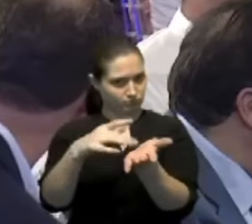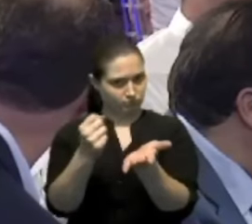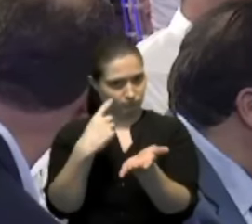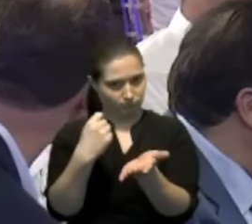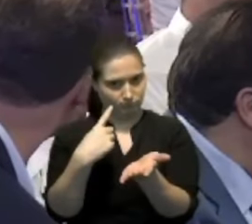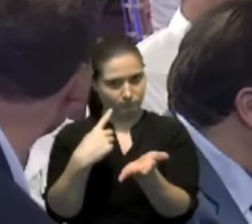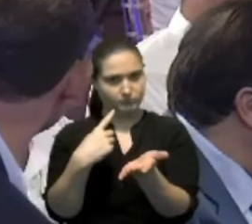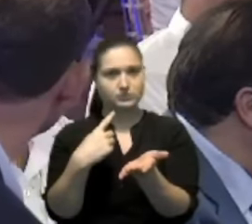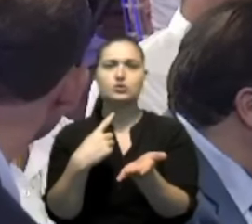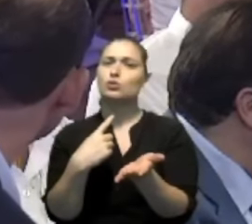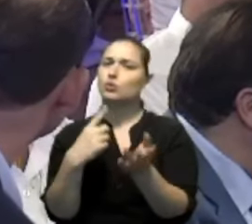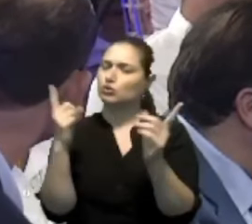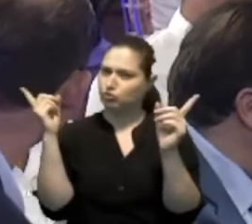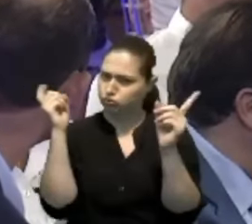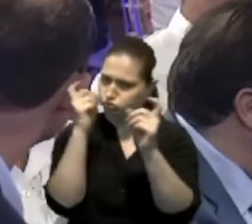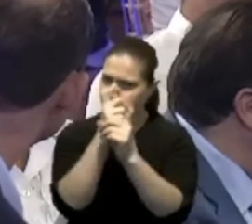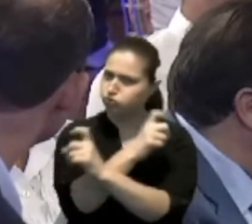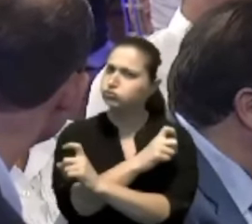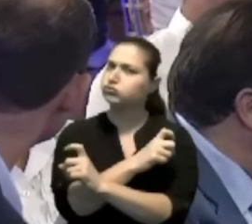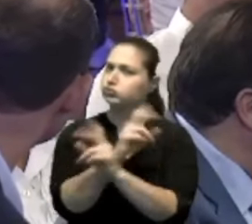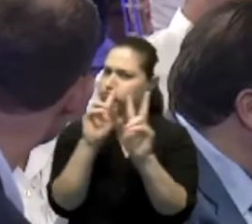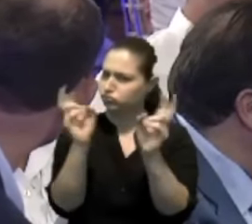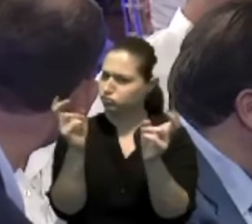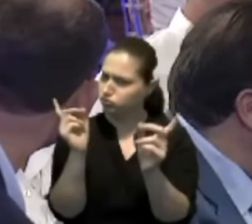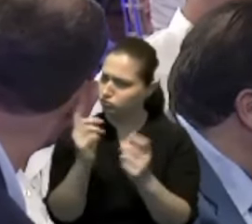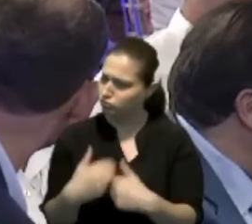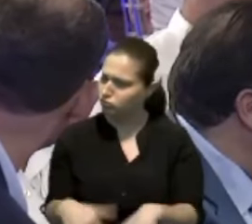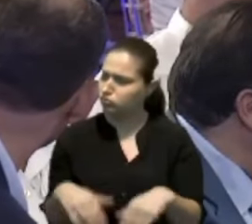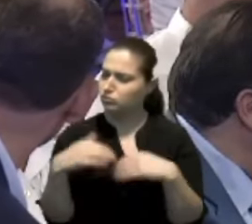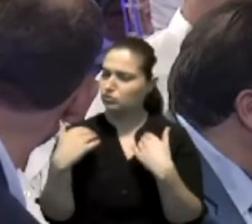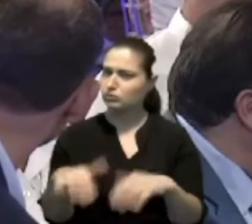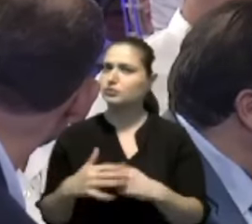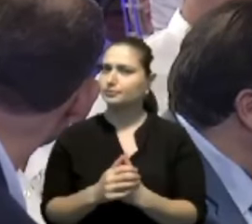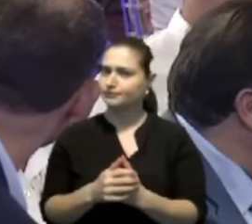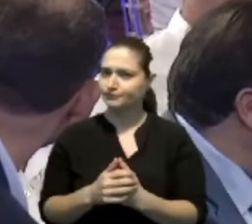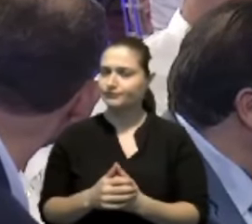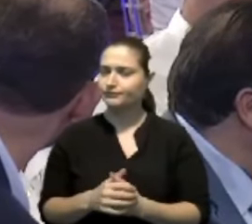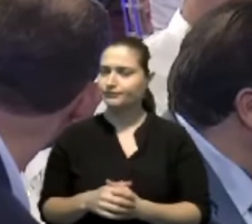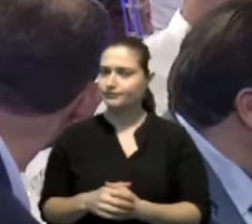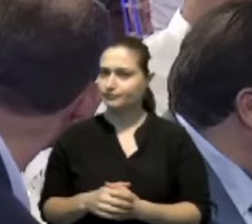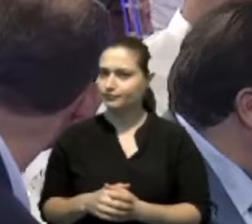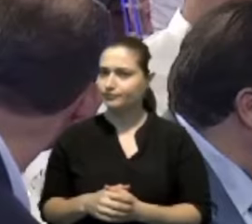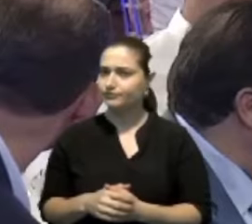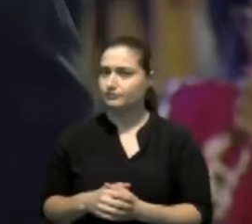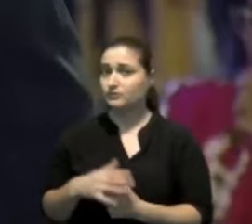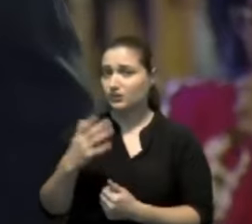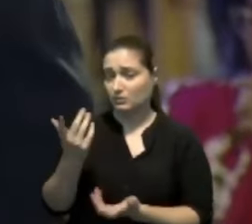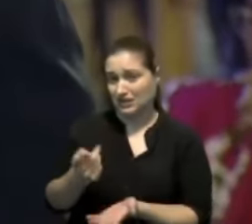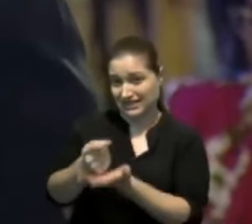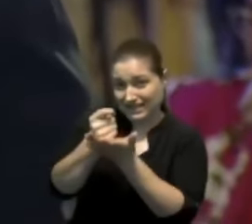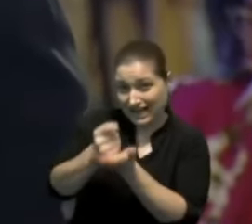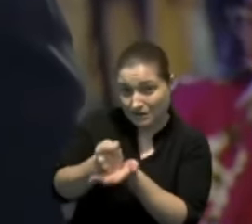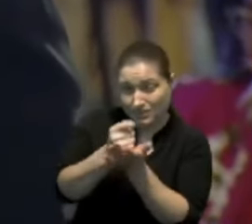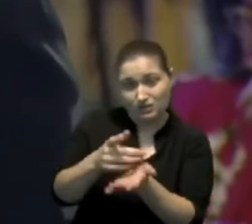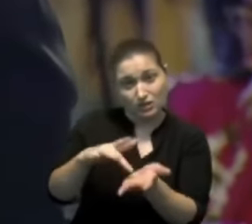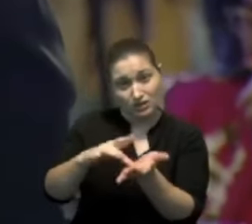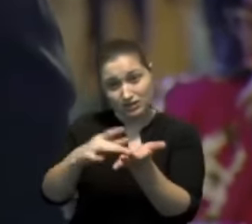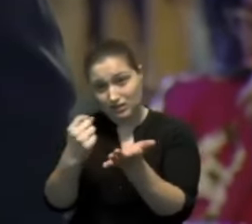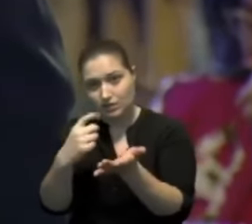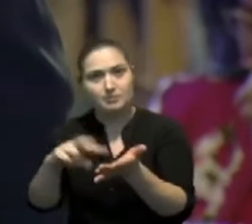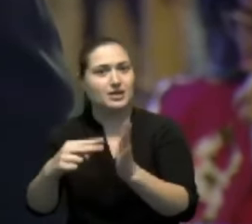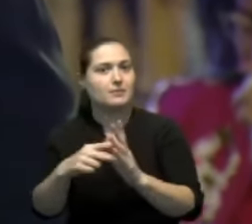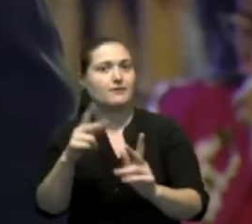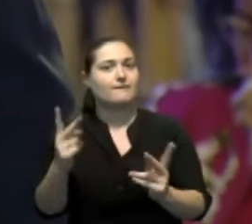tema altamente complejo porque son los las terapias los fármacos que salvan